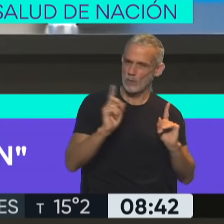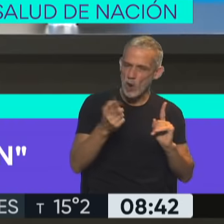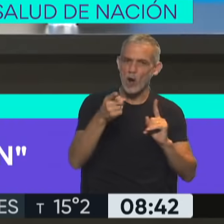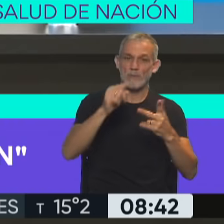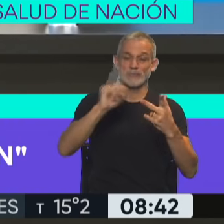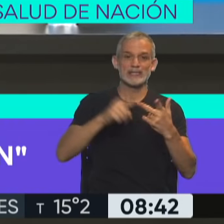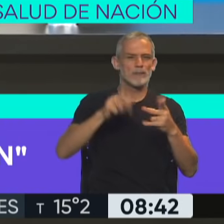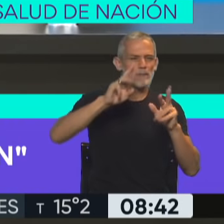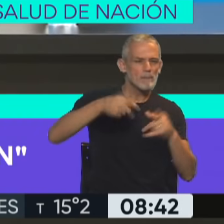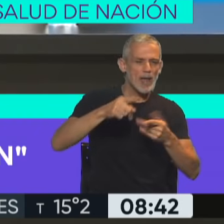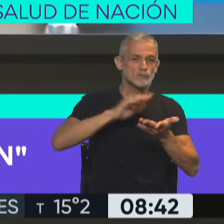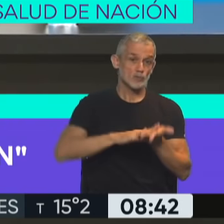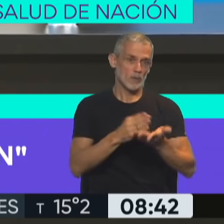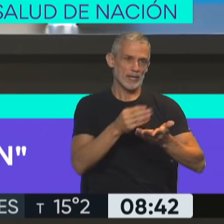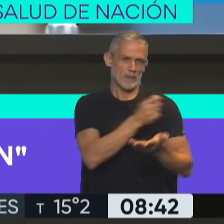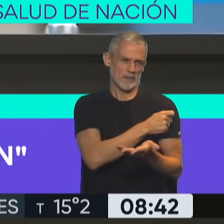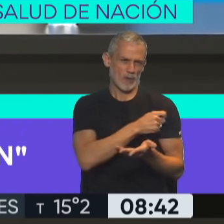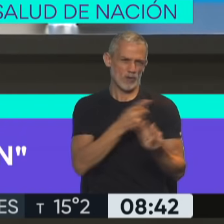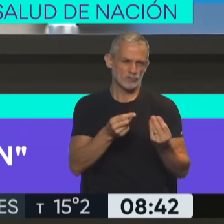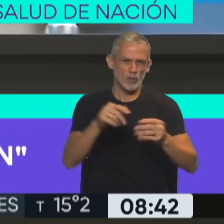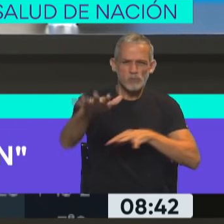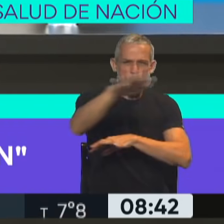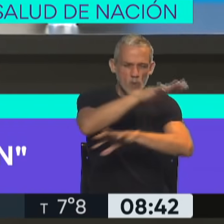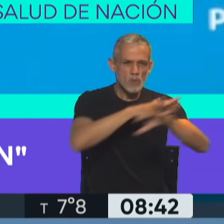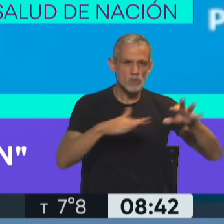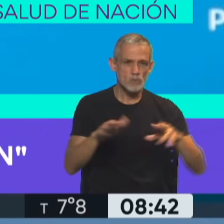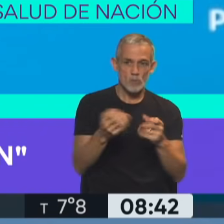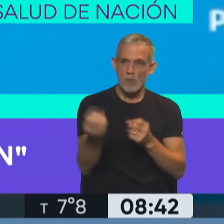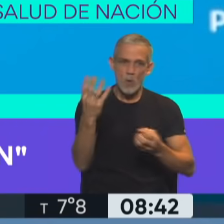la estrategia que se realiza con las jurisdicciones de contener